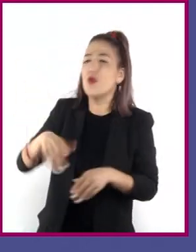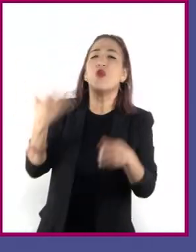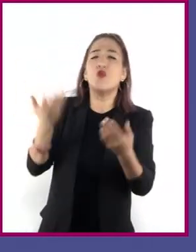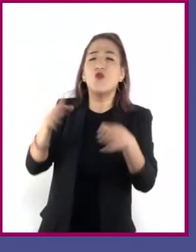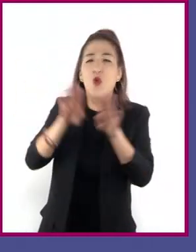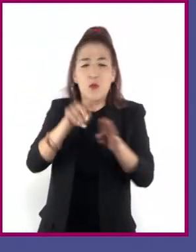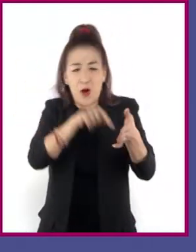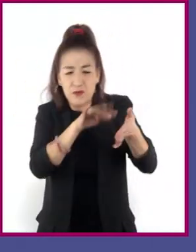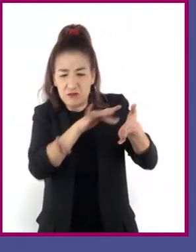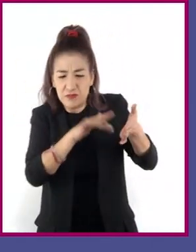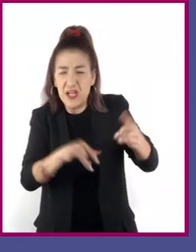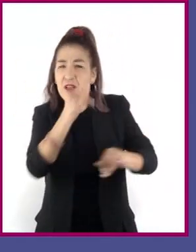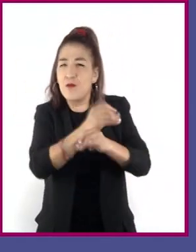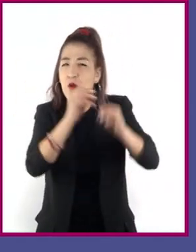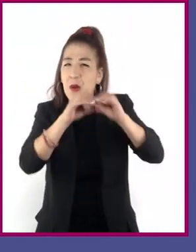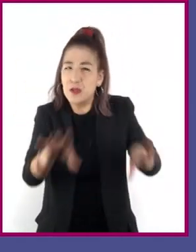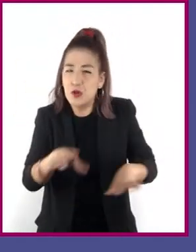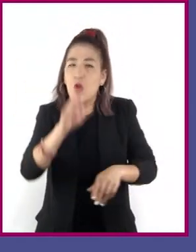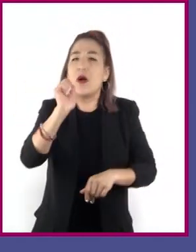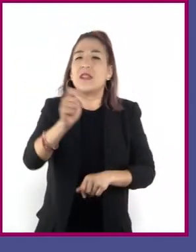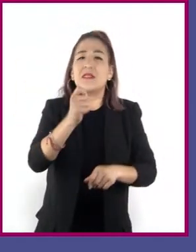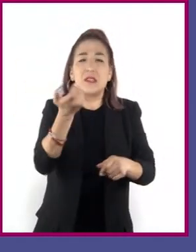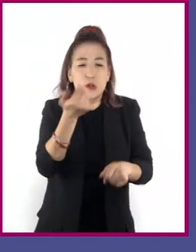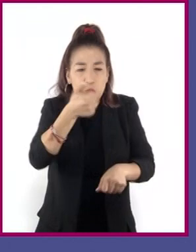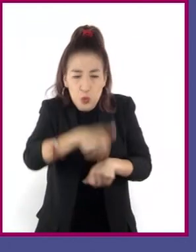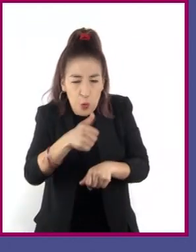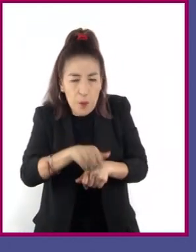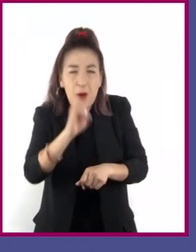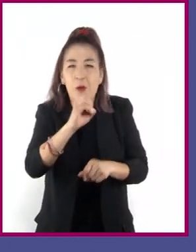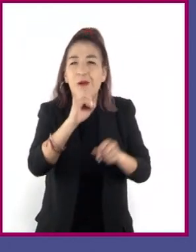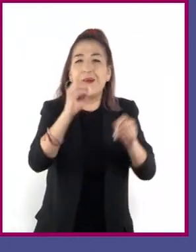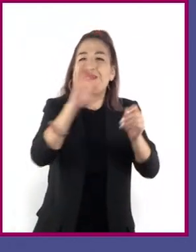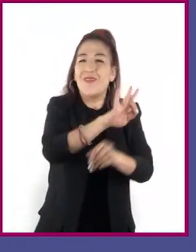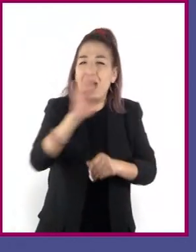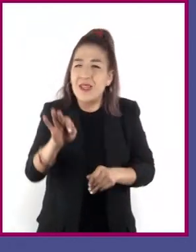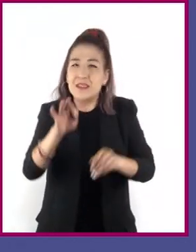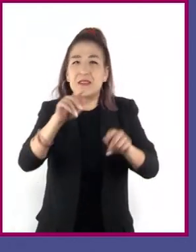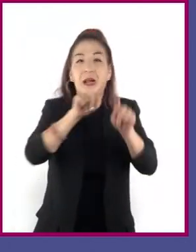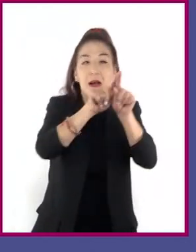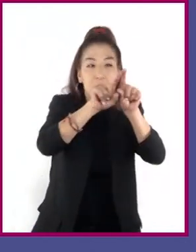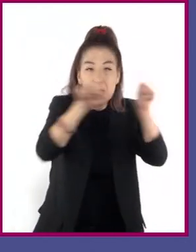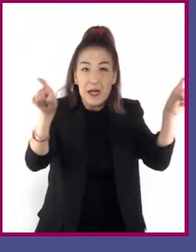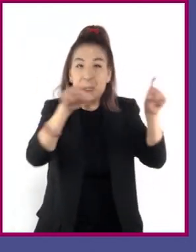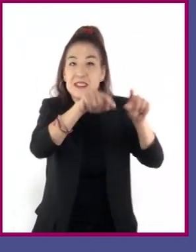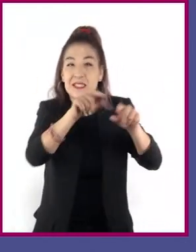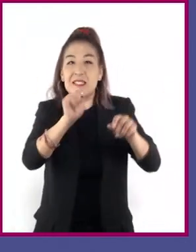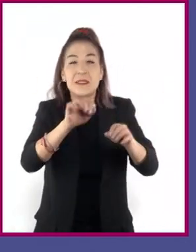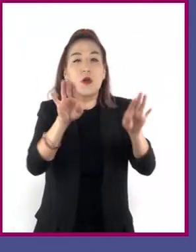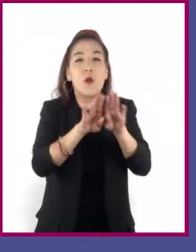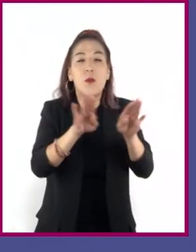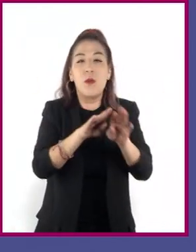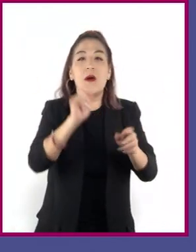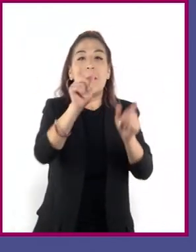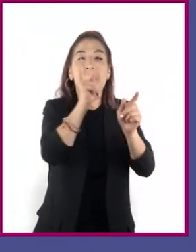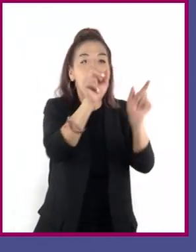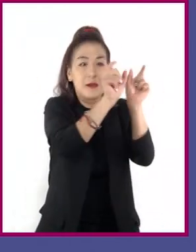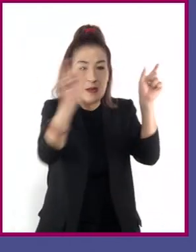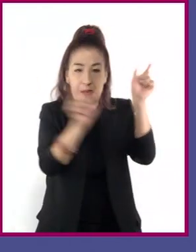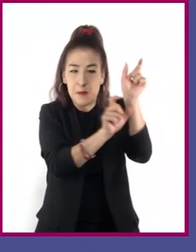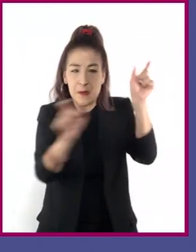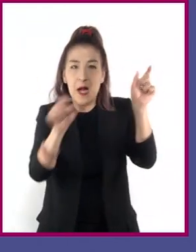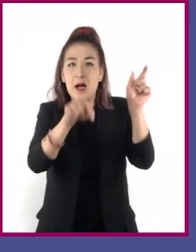este que esté consciente de que la cita textual lo que dice es lo que dijo el entrevistado